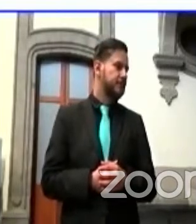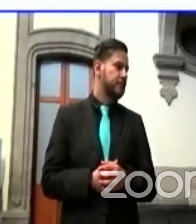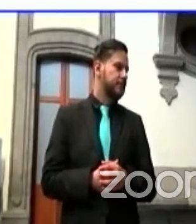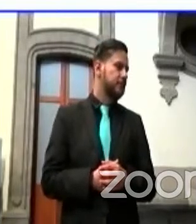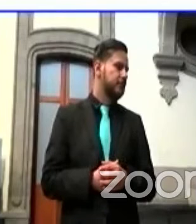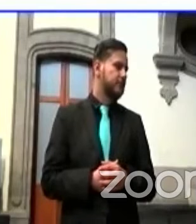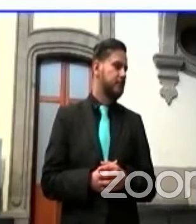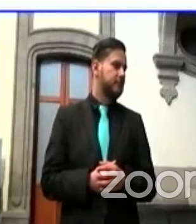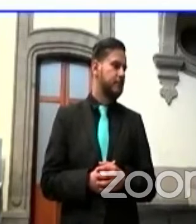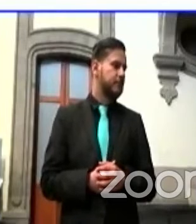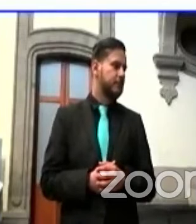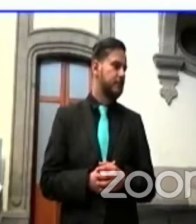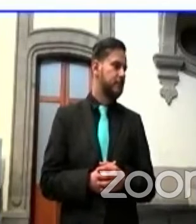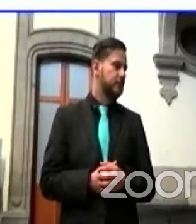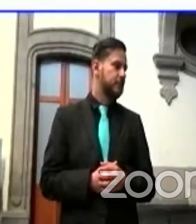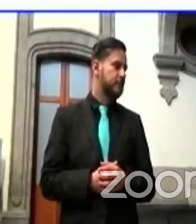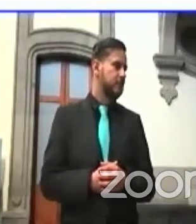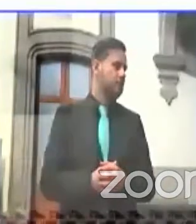Déjale media y con media.